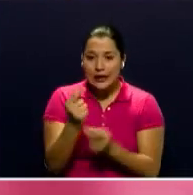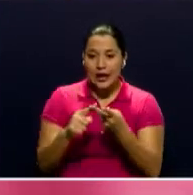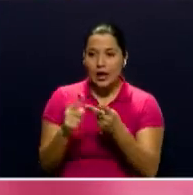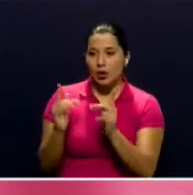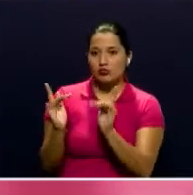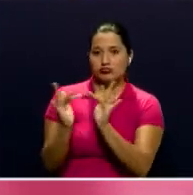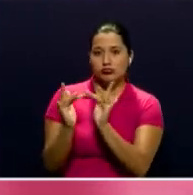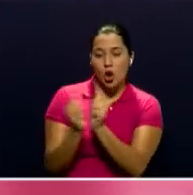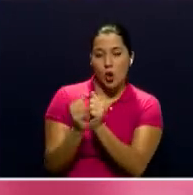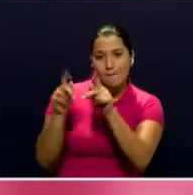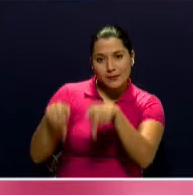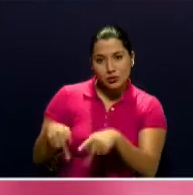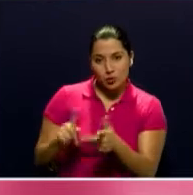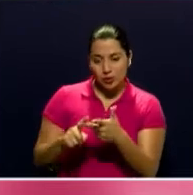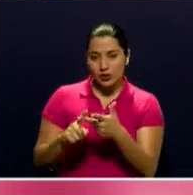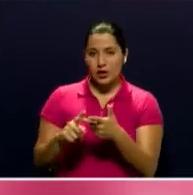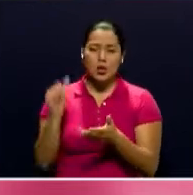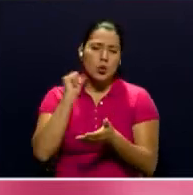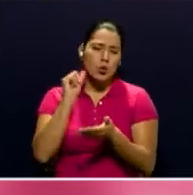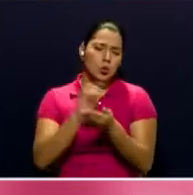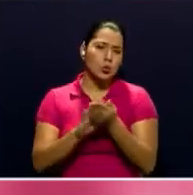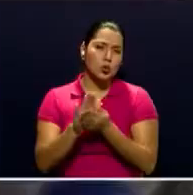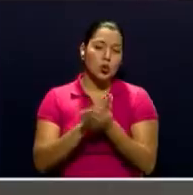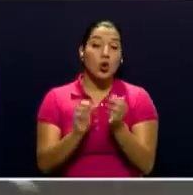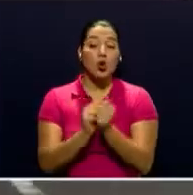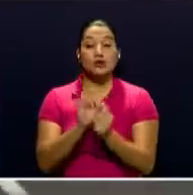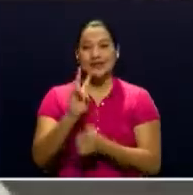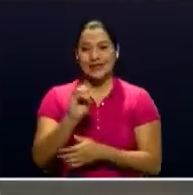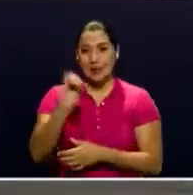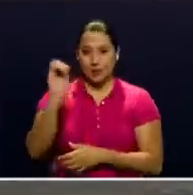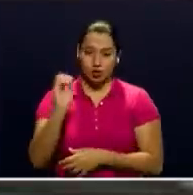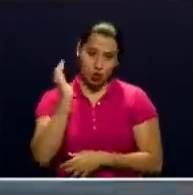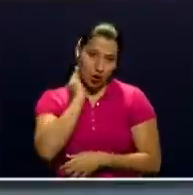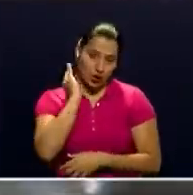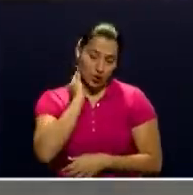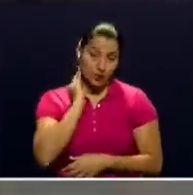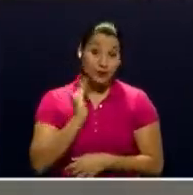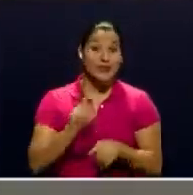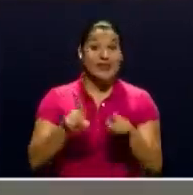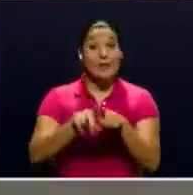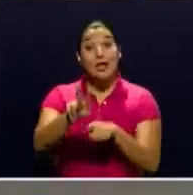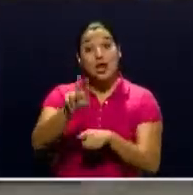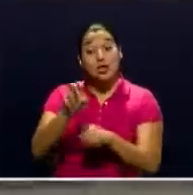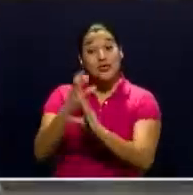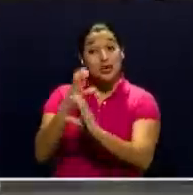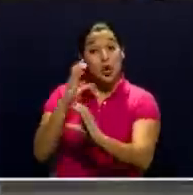usuario, alcohol en gel hasta un 70%. Además, 200 buses